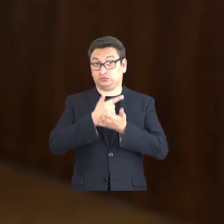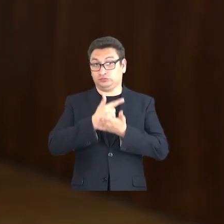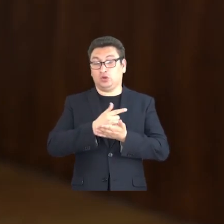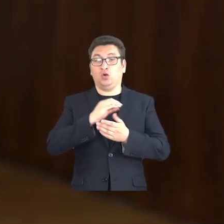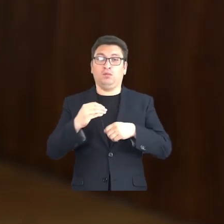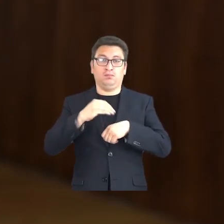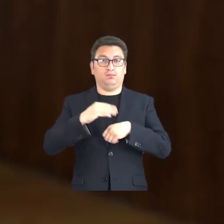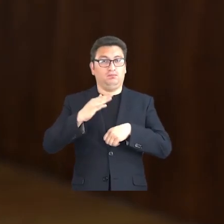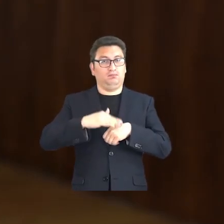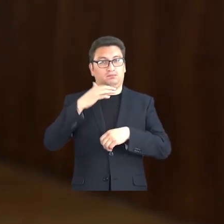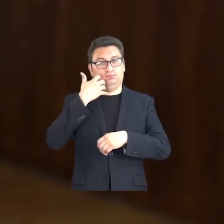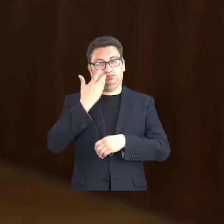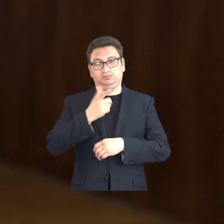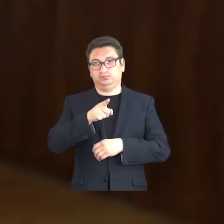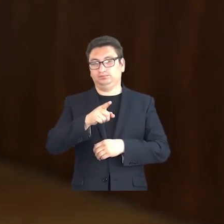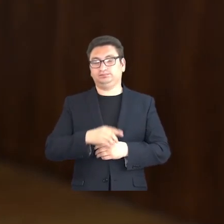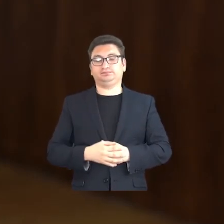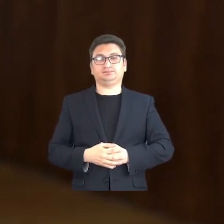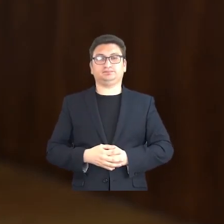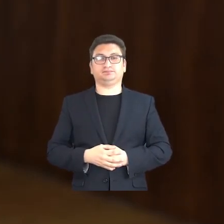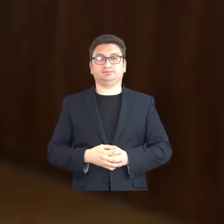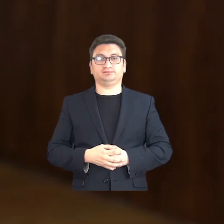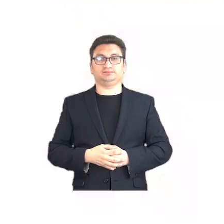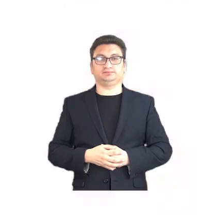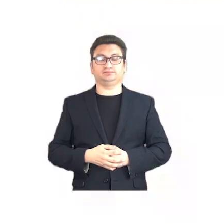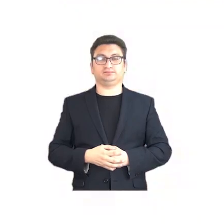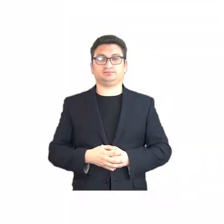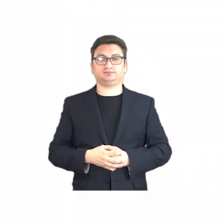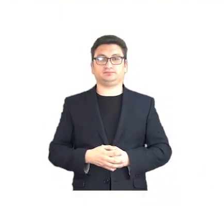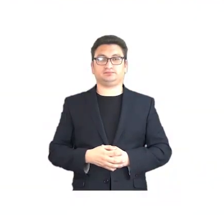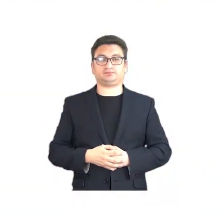usas si así lo requieres.